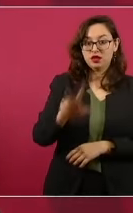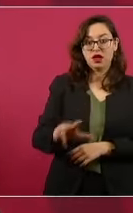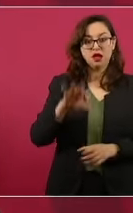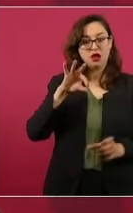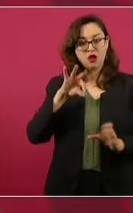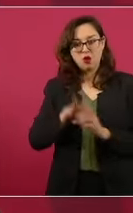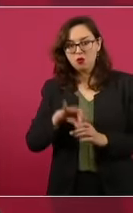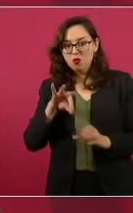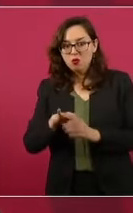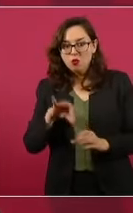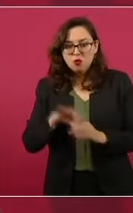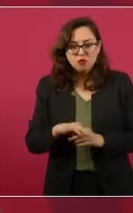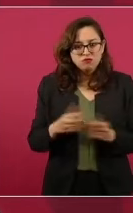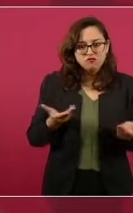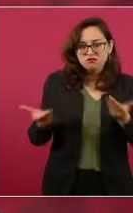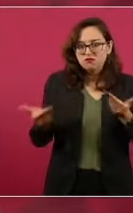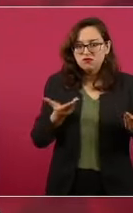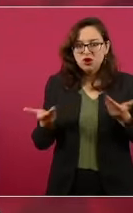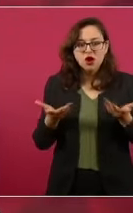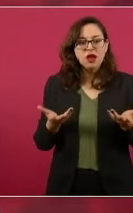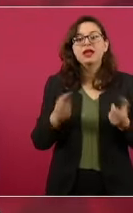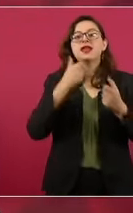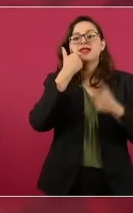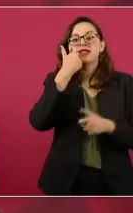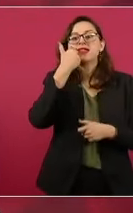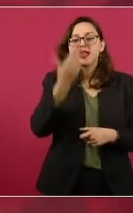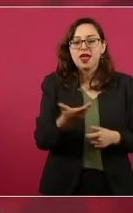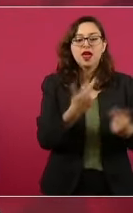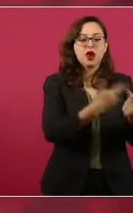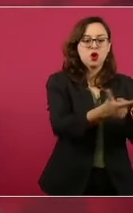buscan legalizar esa alianza,